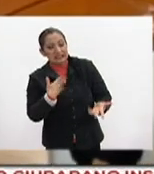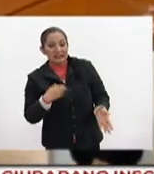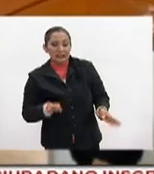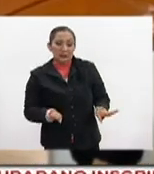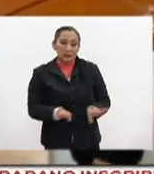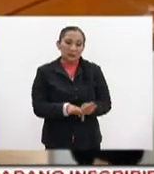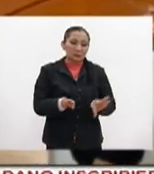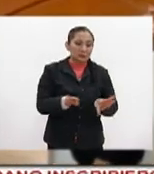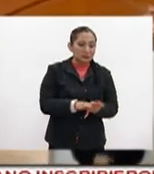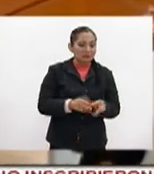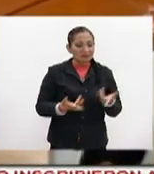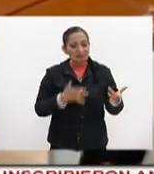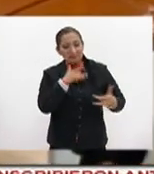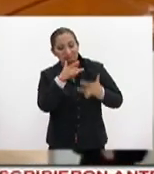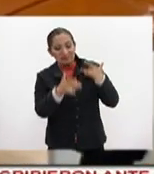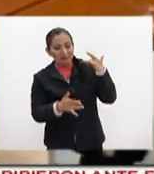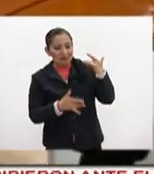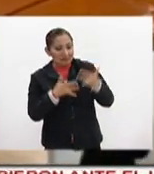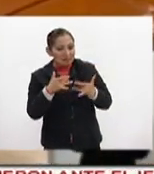cierta